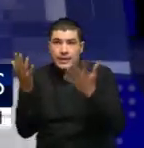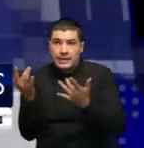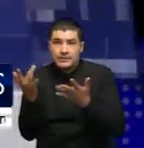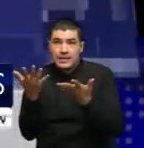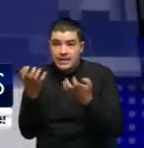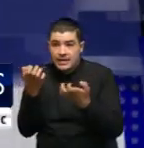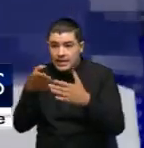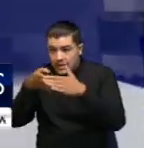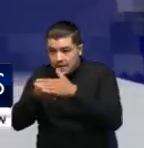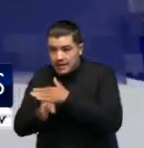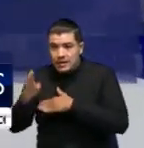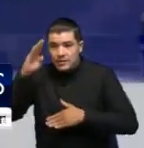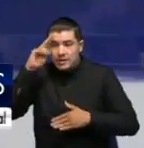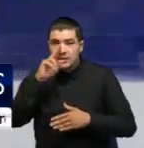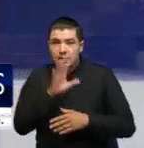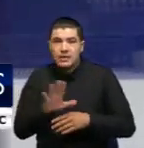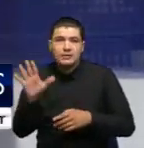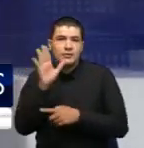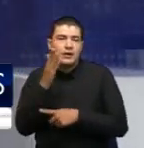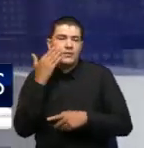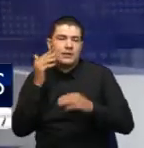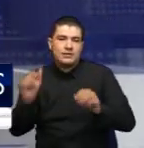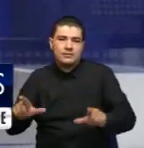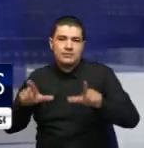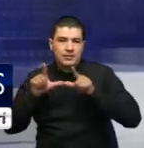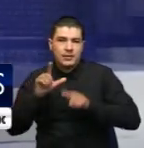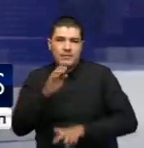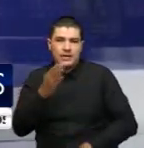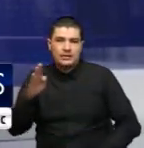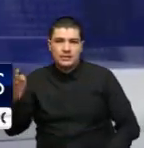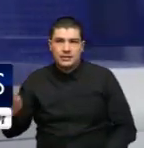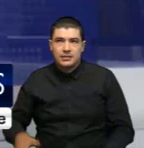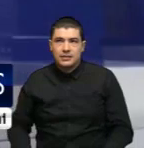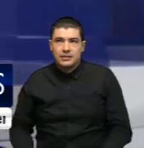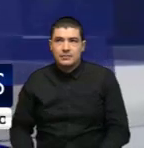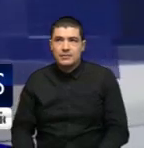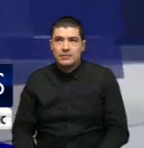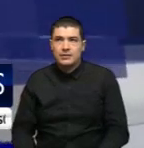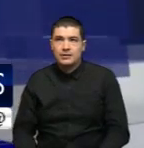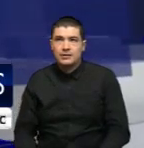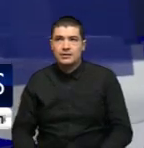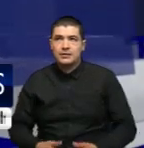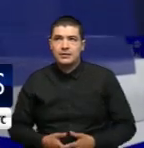a la policía apenas terminara sus estudios de bachillerato.